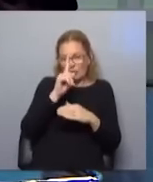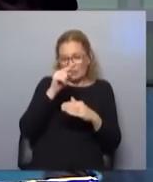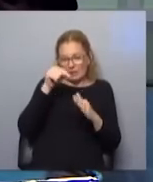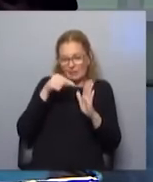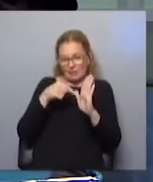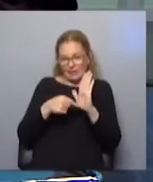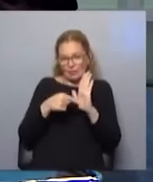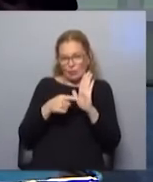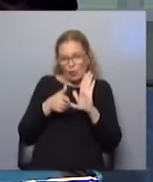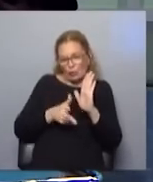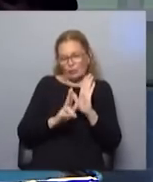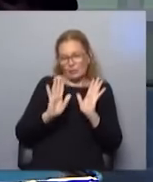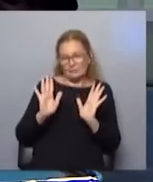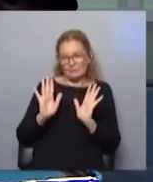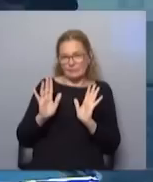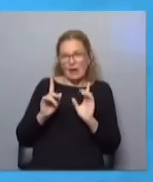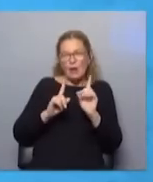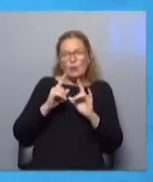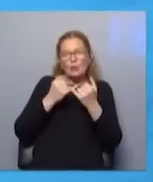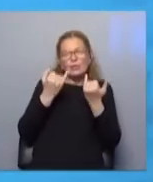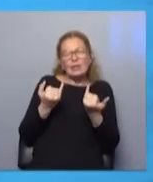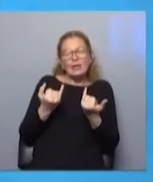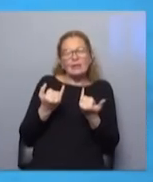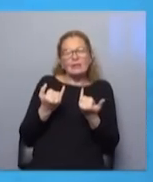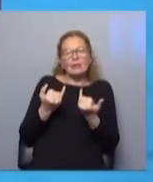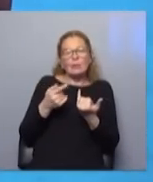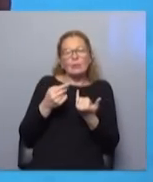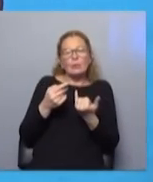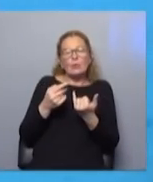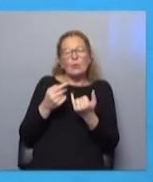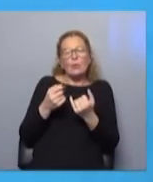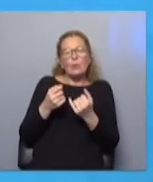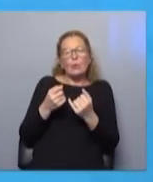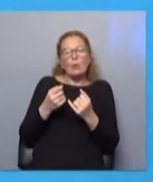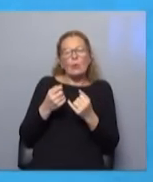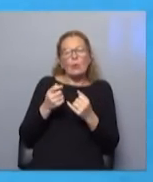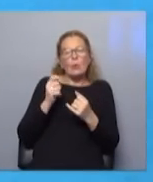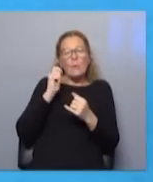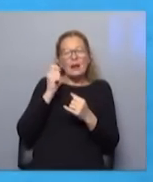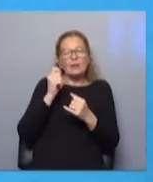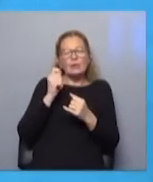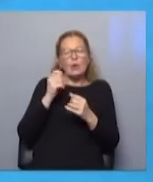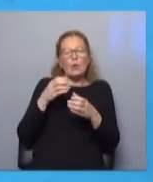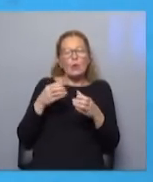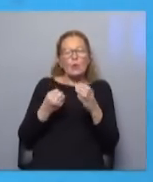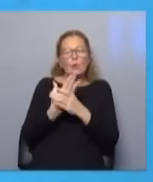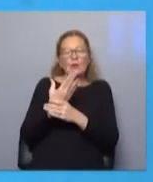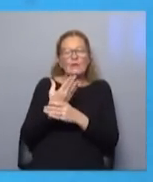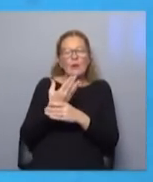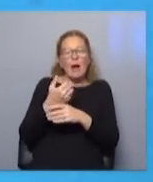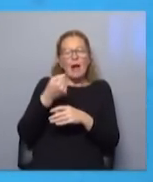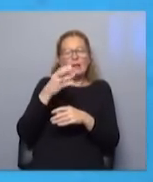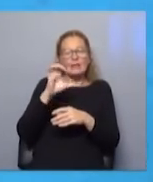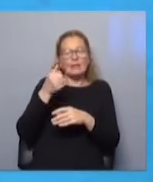o rocha hace algunos días con motivo de un nuevo aniversario asamblea uruguay lo saludo saludo a la agrupación el sector de frente amplio